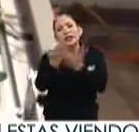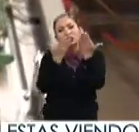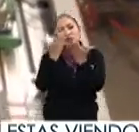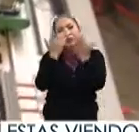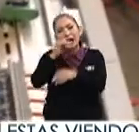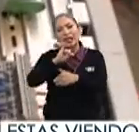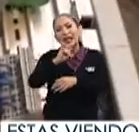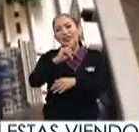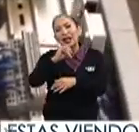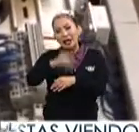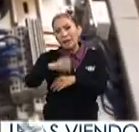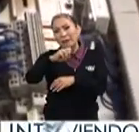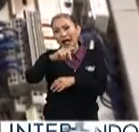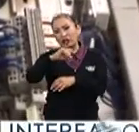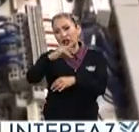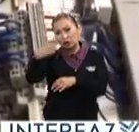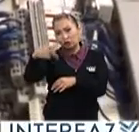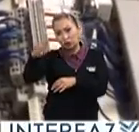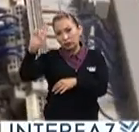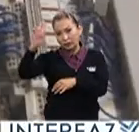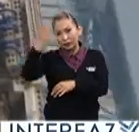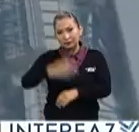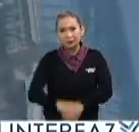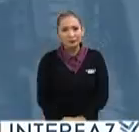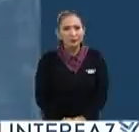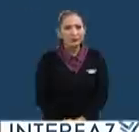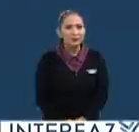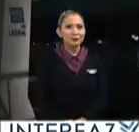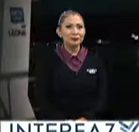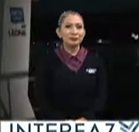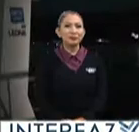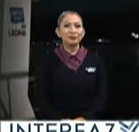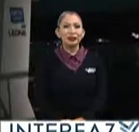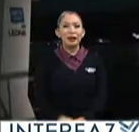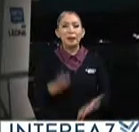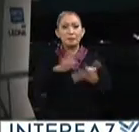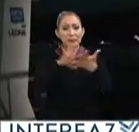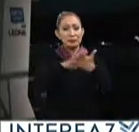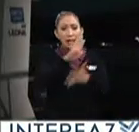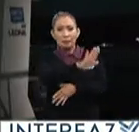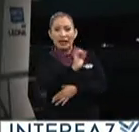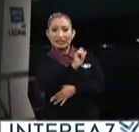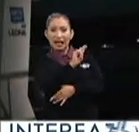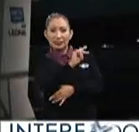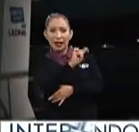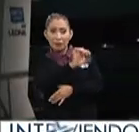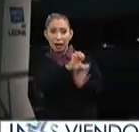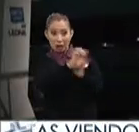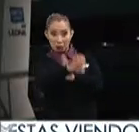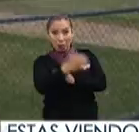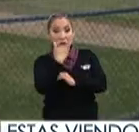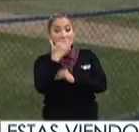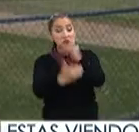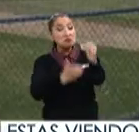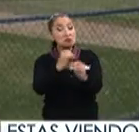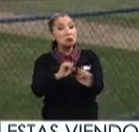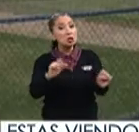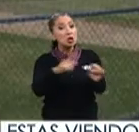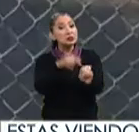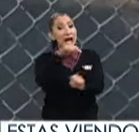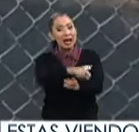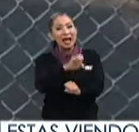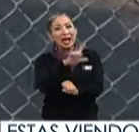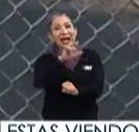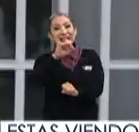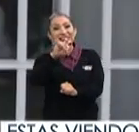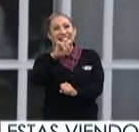educativa de la ingeniería en mecatrónica de su universidad. Las prisiones en Escandinavia, un ejemplo de desarrollo social.